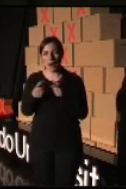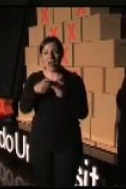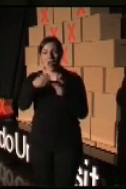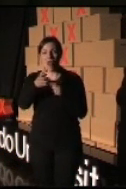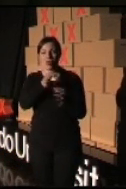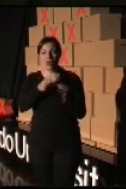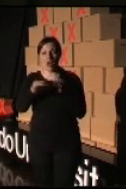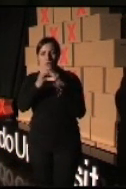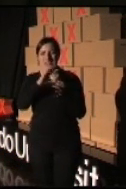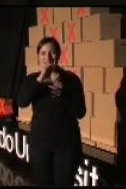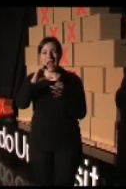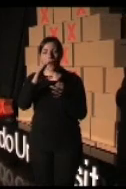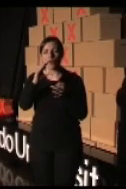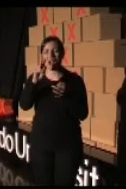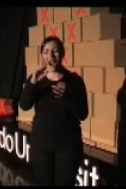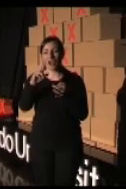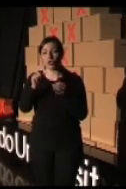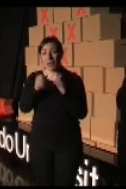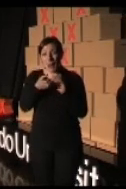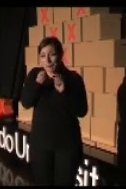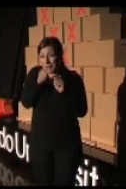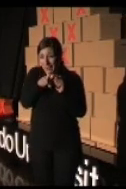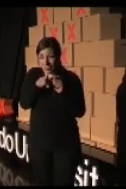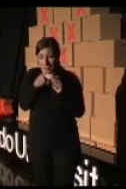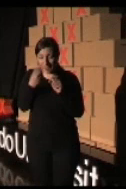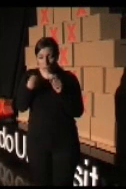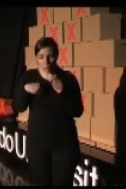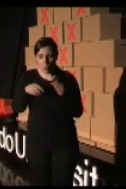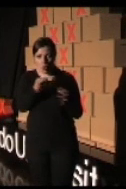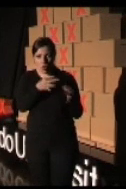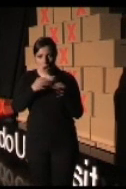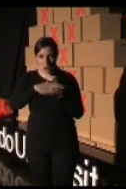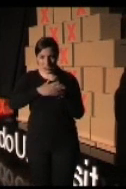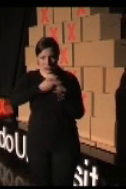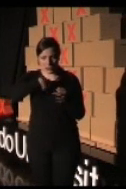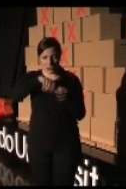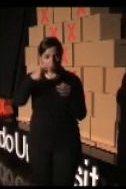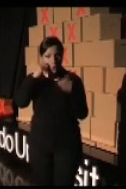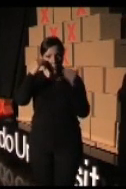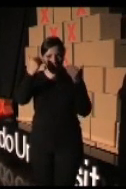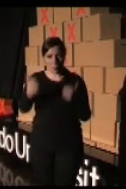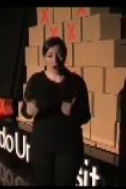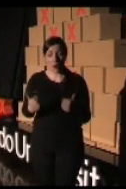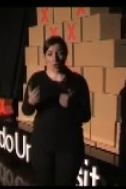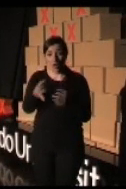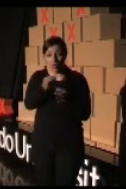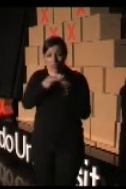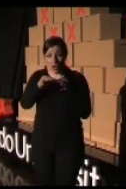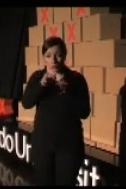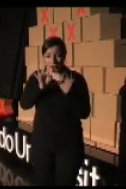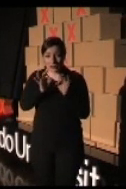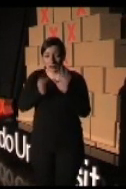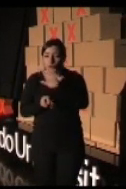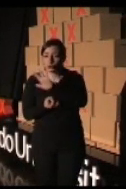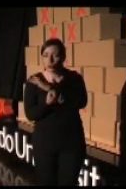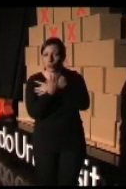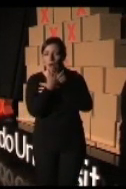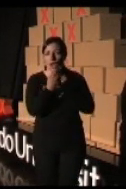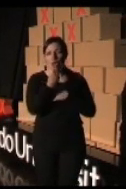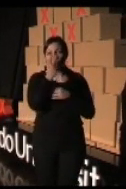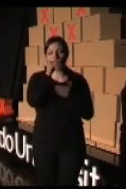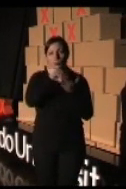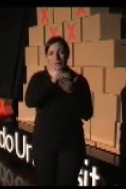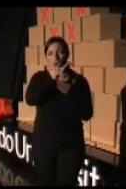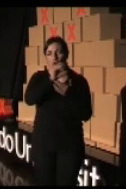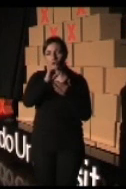las células que son similares estructuralmente a nuestras propias células. Estas células surgieron hace unos